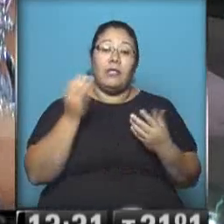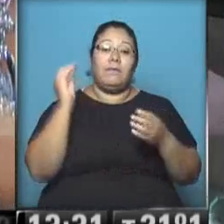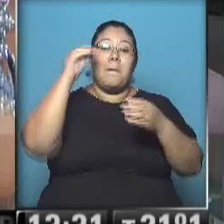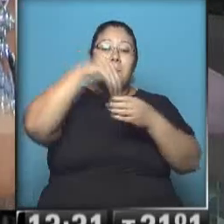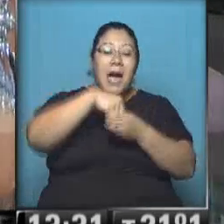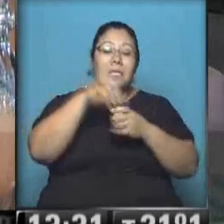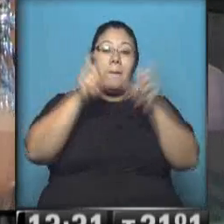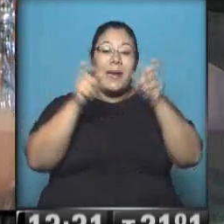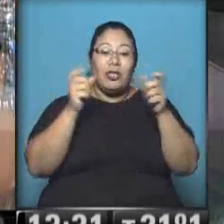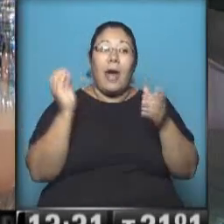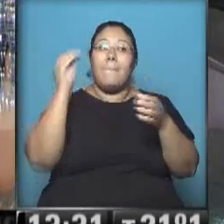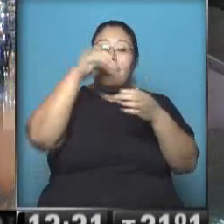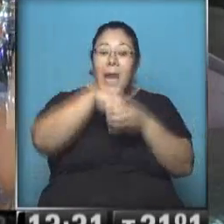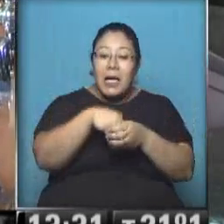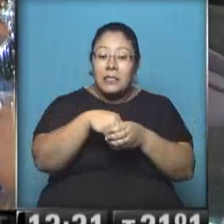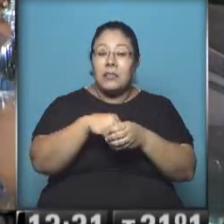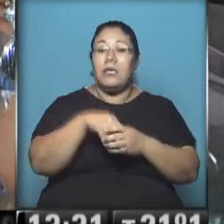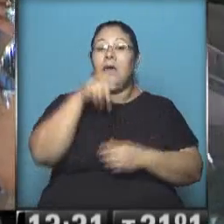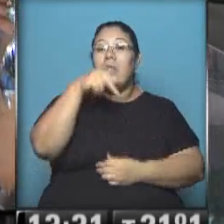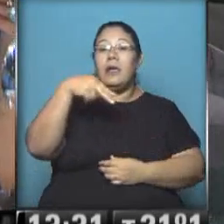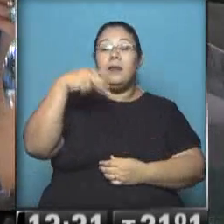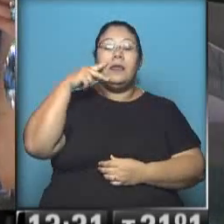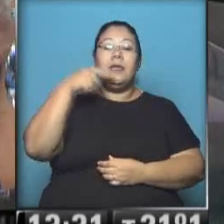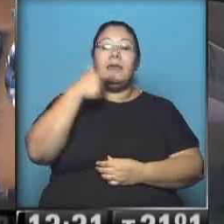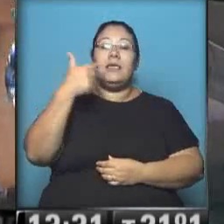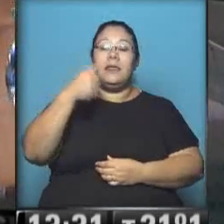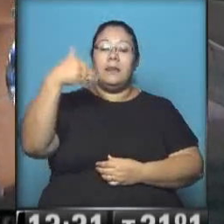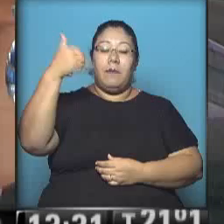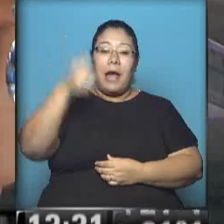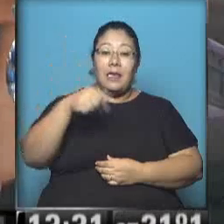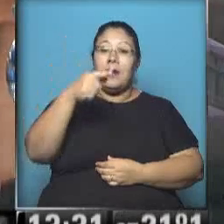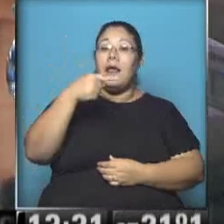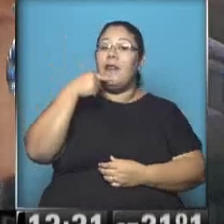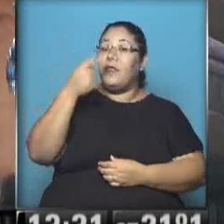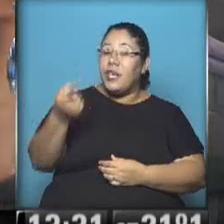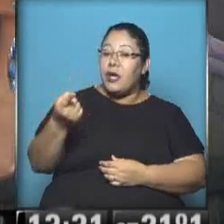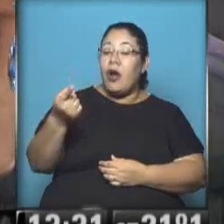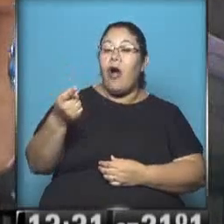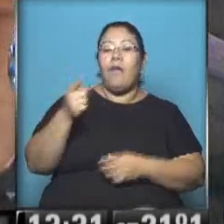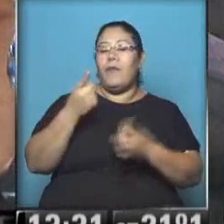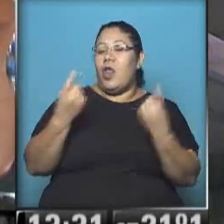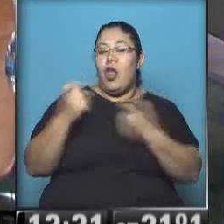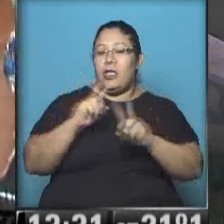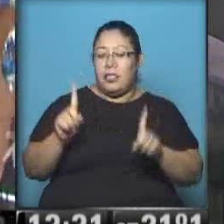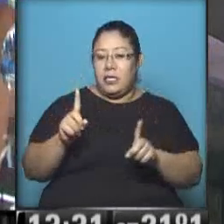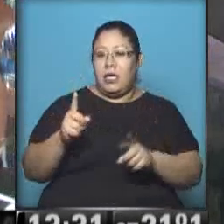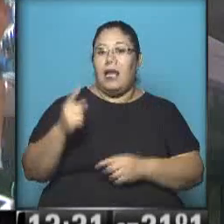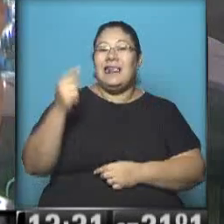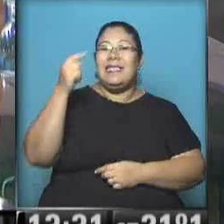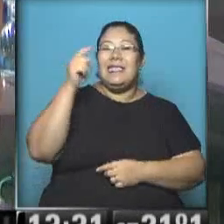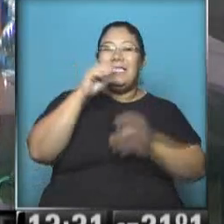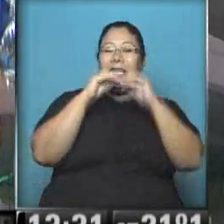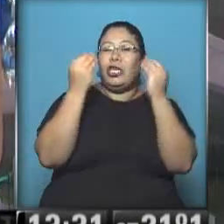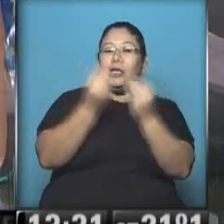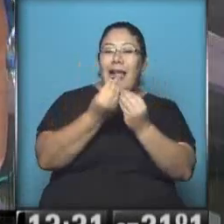policías federales, que en su gran mayoría hace más de 7 años son su custodia, claro, no, es otro dato importante, no es de ahora que